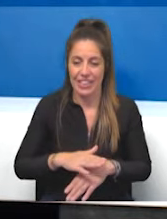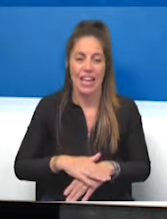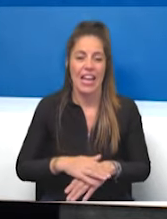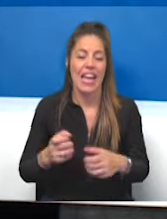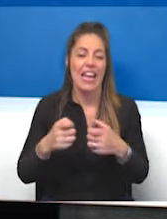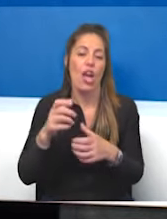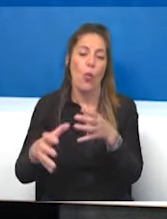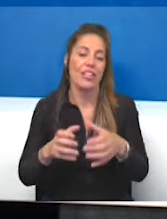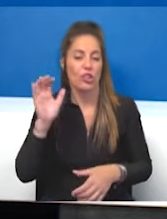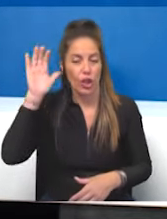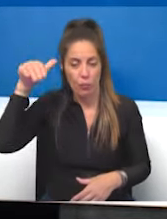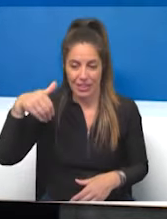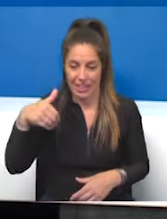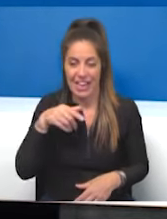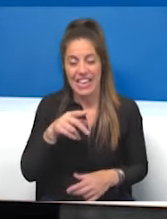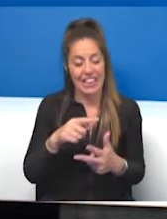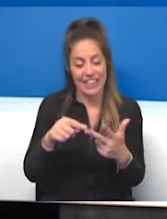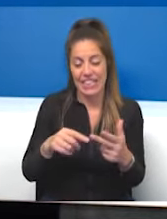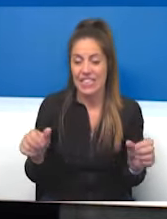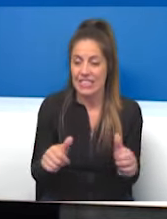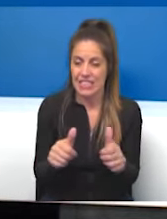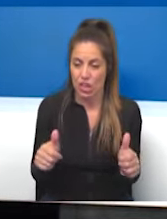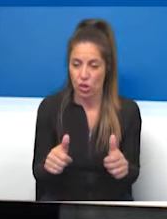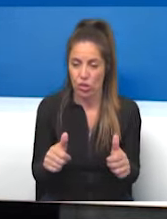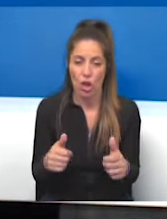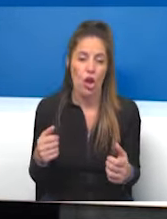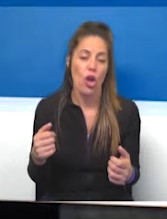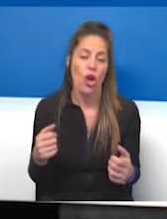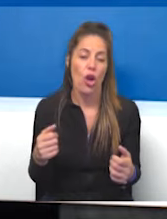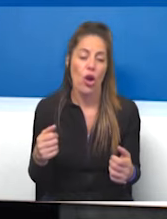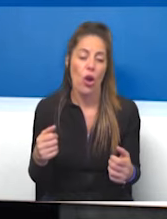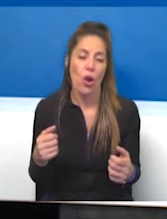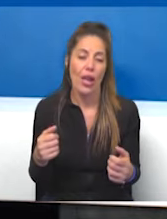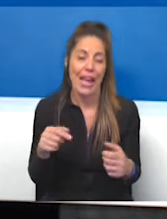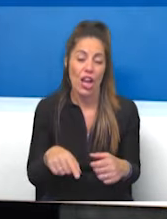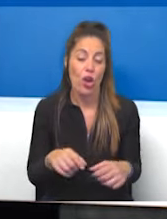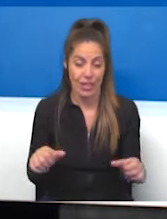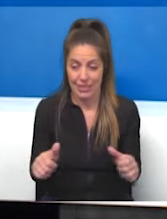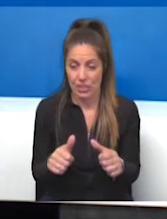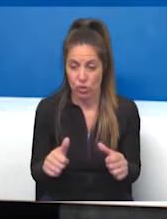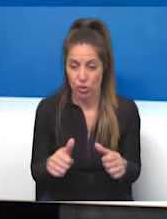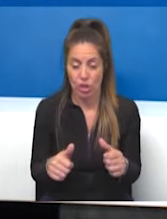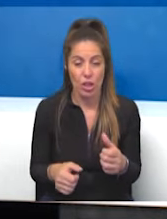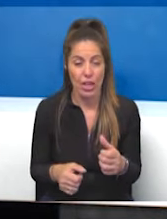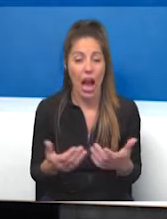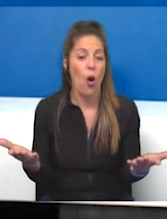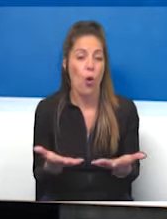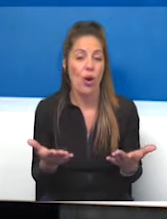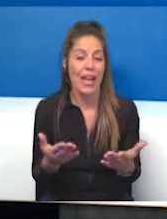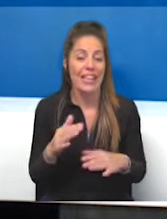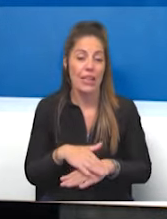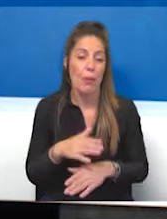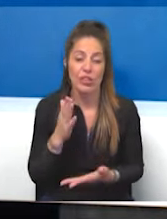coalición republicana esas tres cosas sucedieron objetivamente es lo que pasó y bueno y ahora Estamos en esta